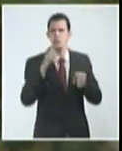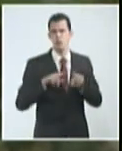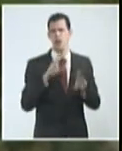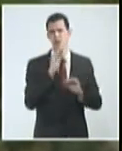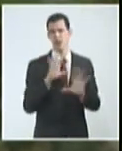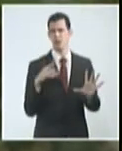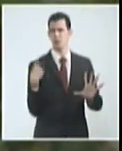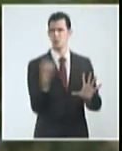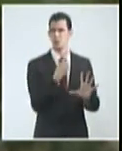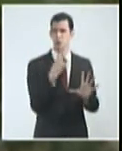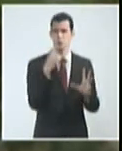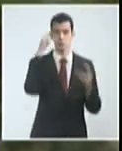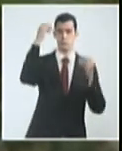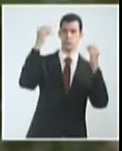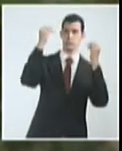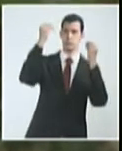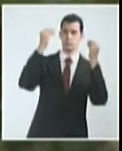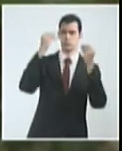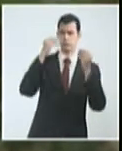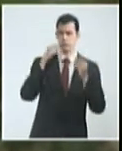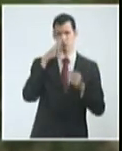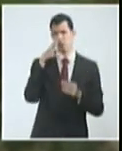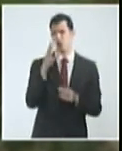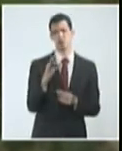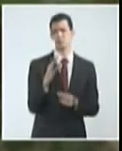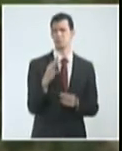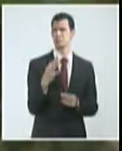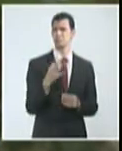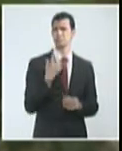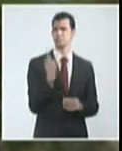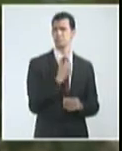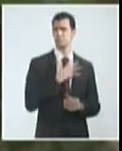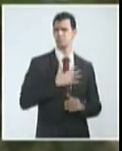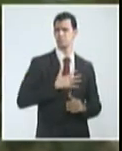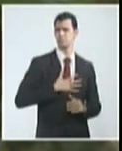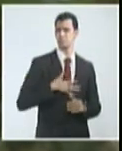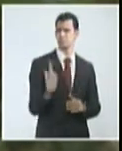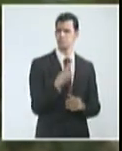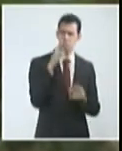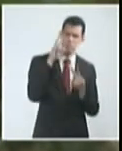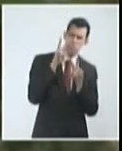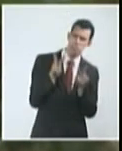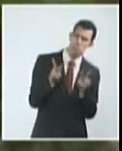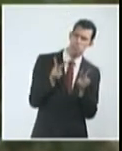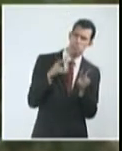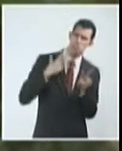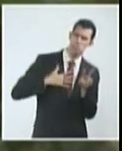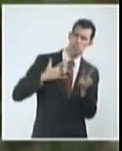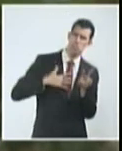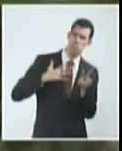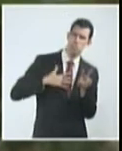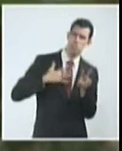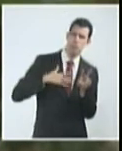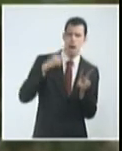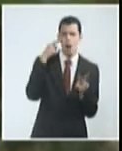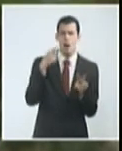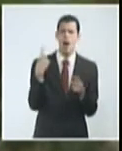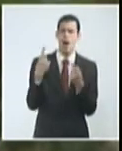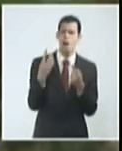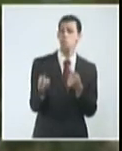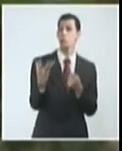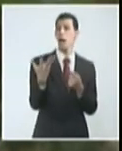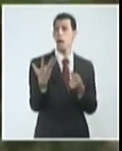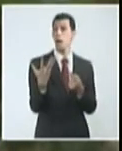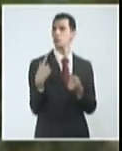estamos tranquilos, seguros, pero atentos y alertas, y además estamos preparados para defender la revolución,